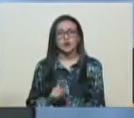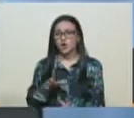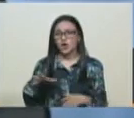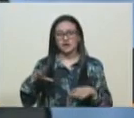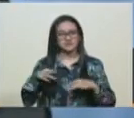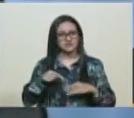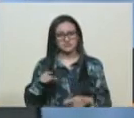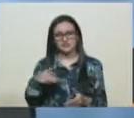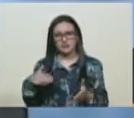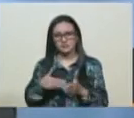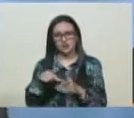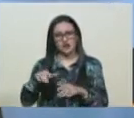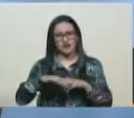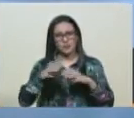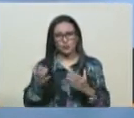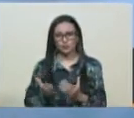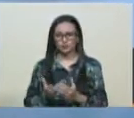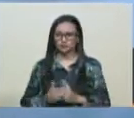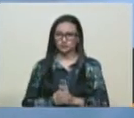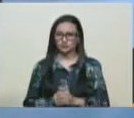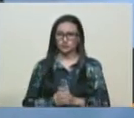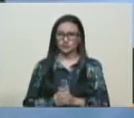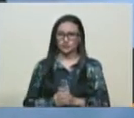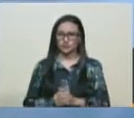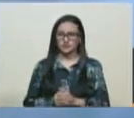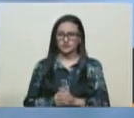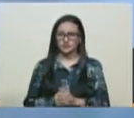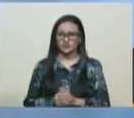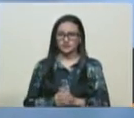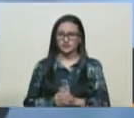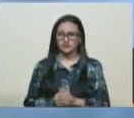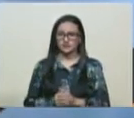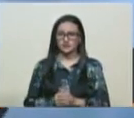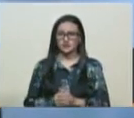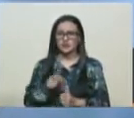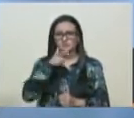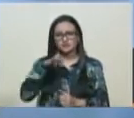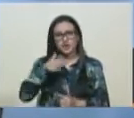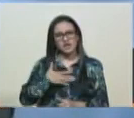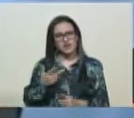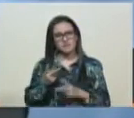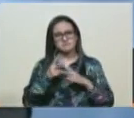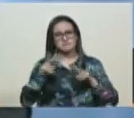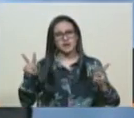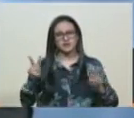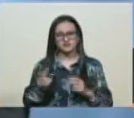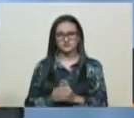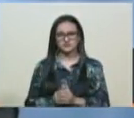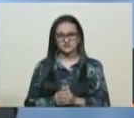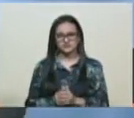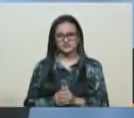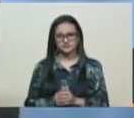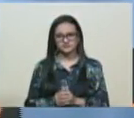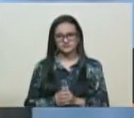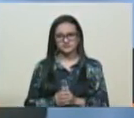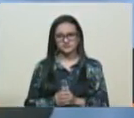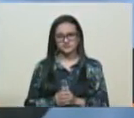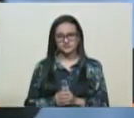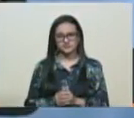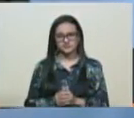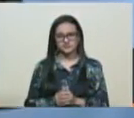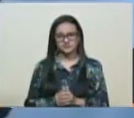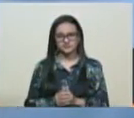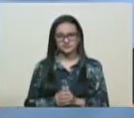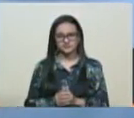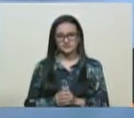whomever in this world. We are a people of peace, a peaceful people, and what we want